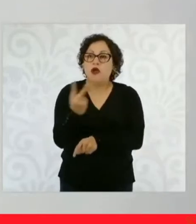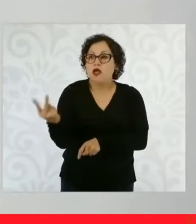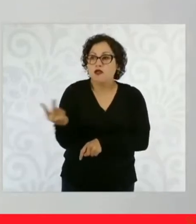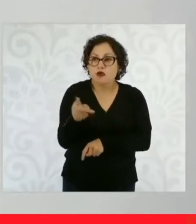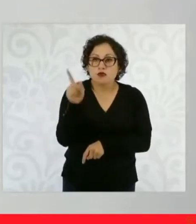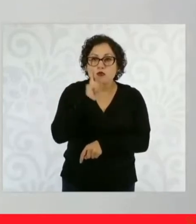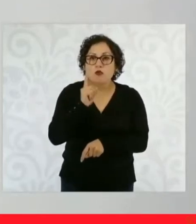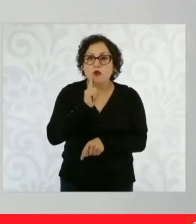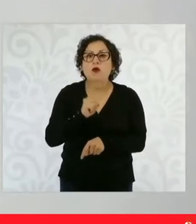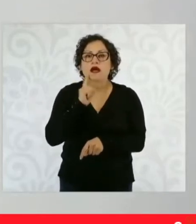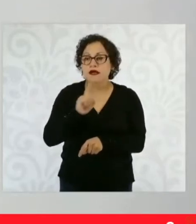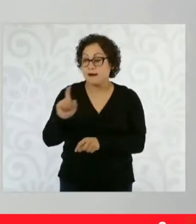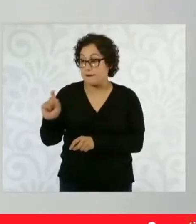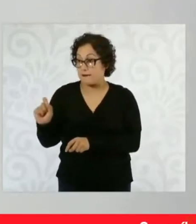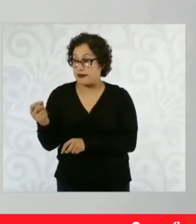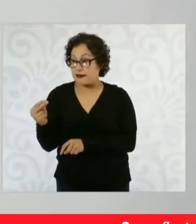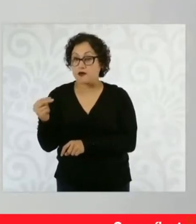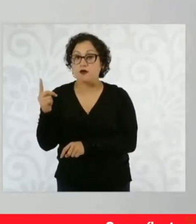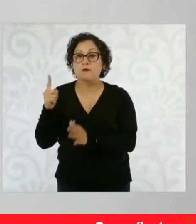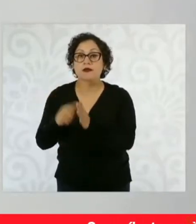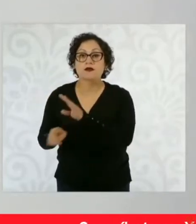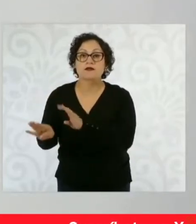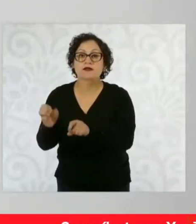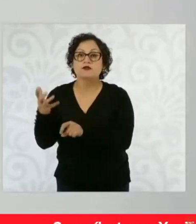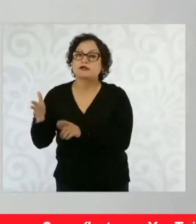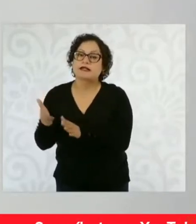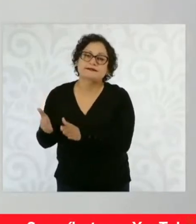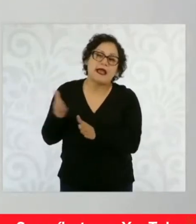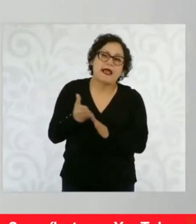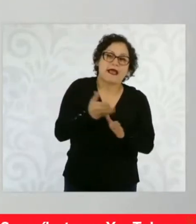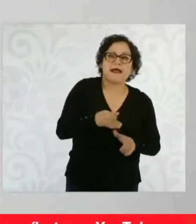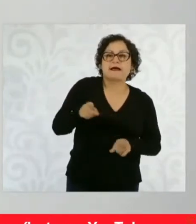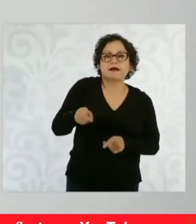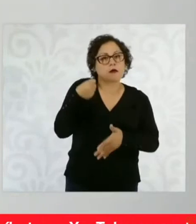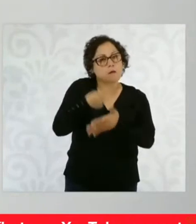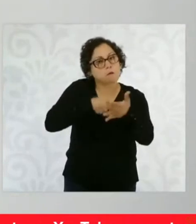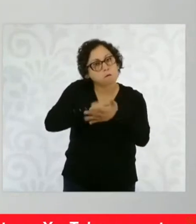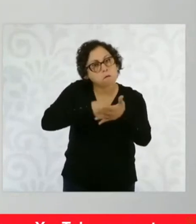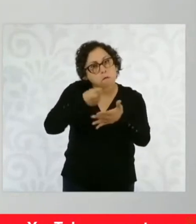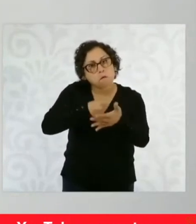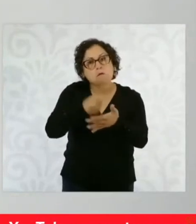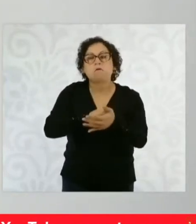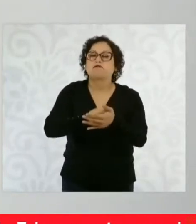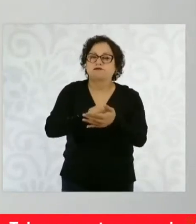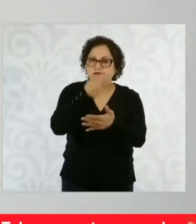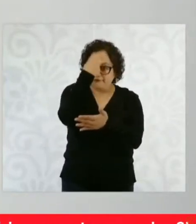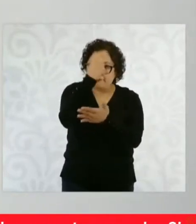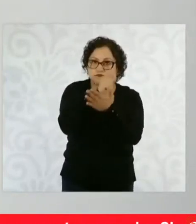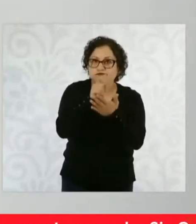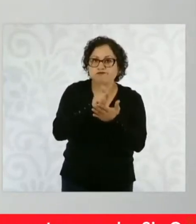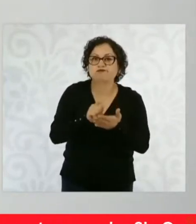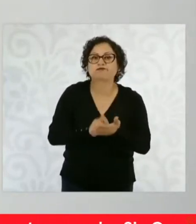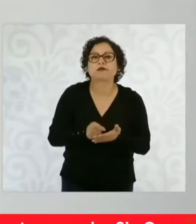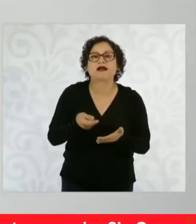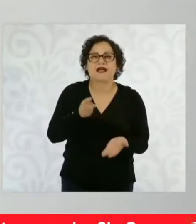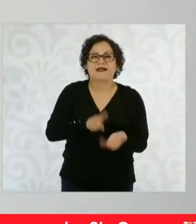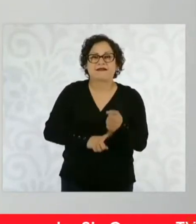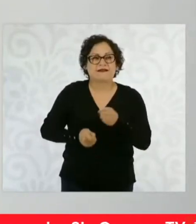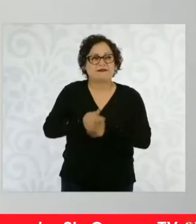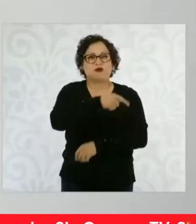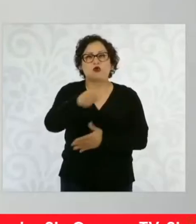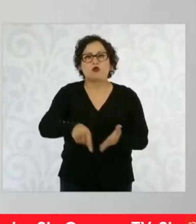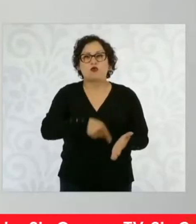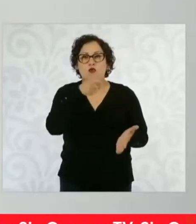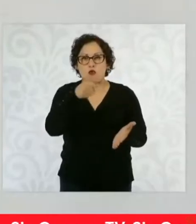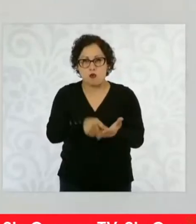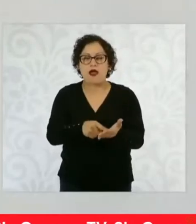a este 20 de noviembre de 1910, esta acción armada que se da en esta casa de Santa Clara el